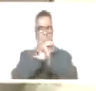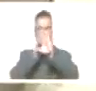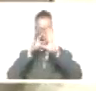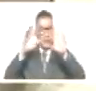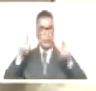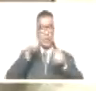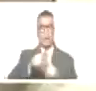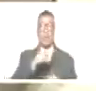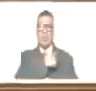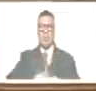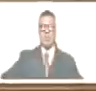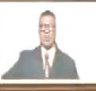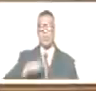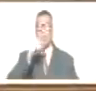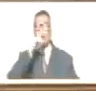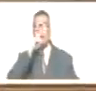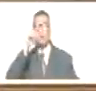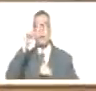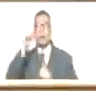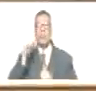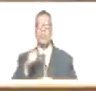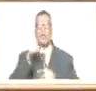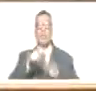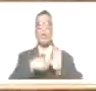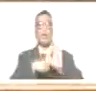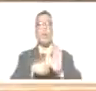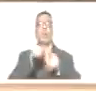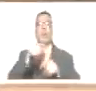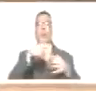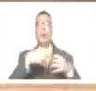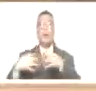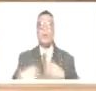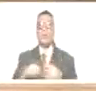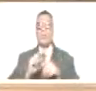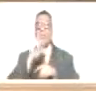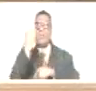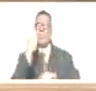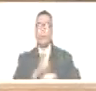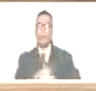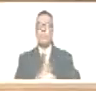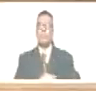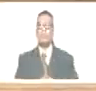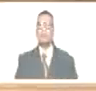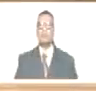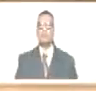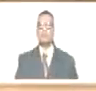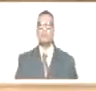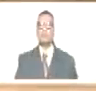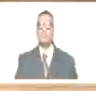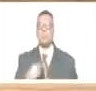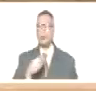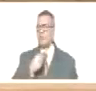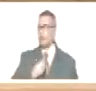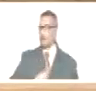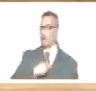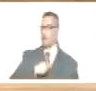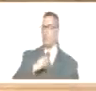presidente Nicolás Maduro quien ha estado al frente de esta batalla desde el primer momento. Que no le quede dudas a nadie.